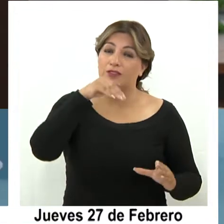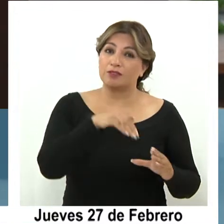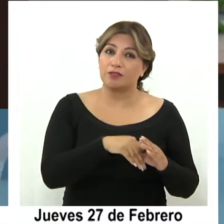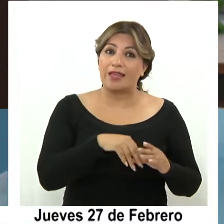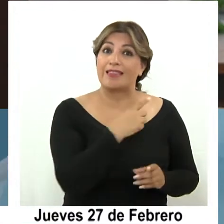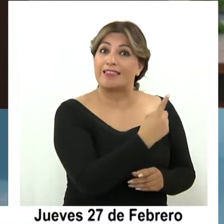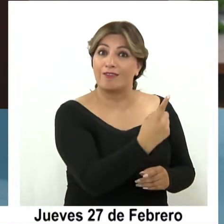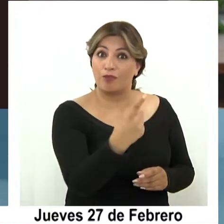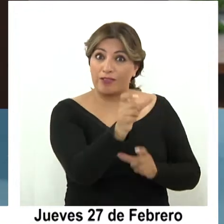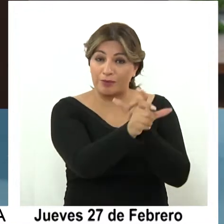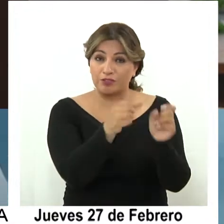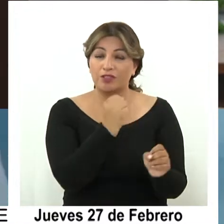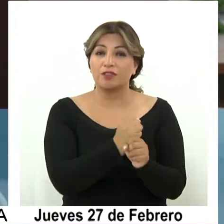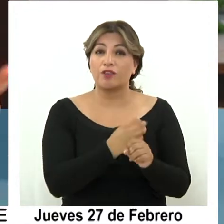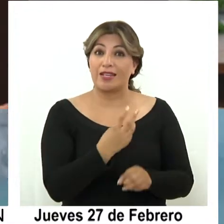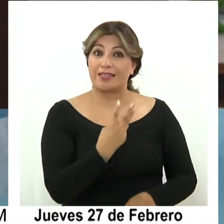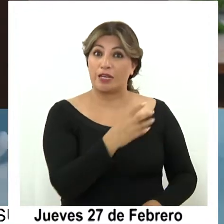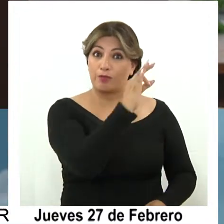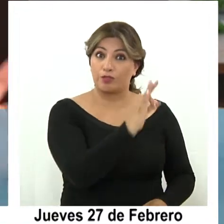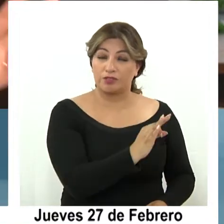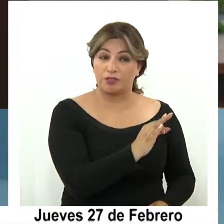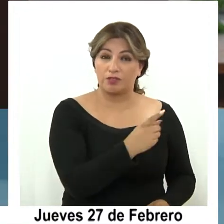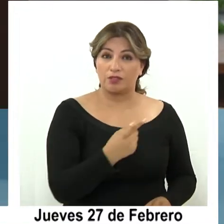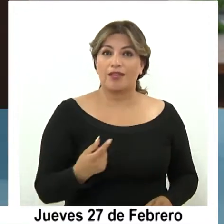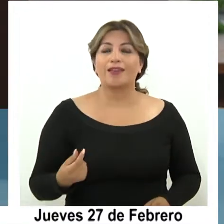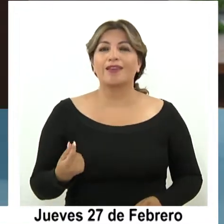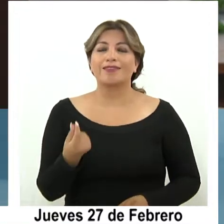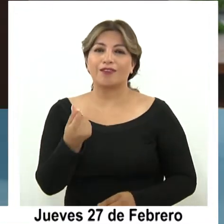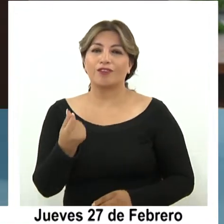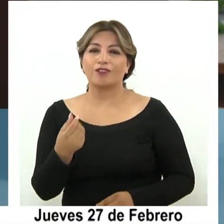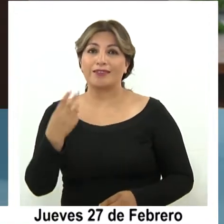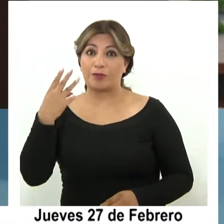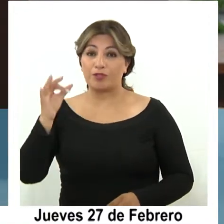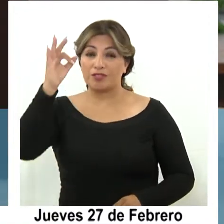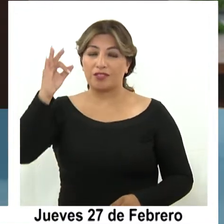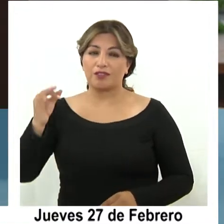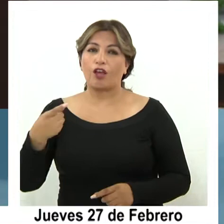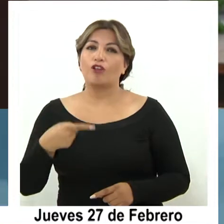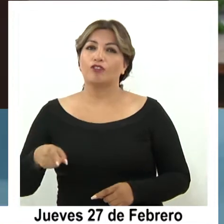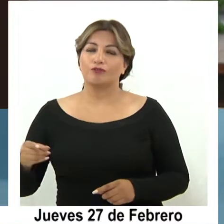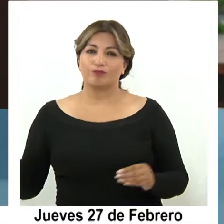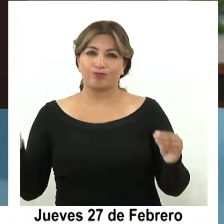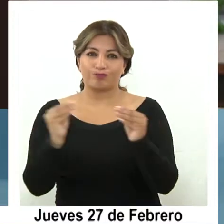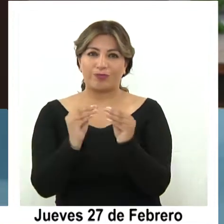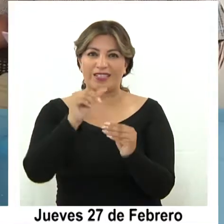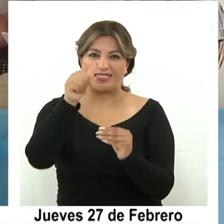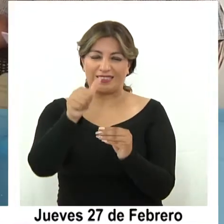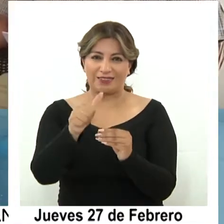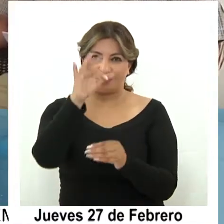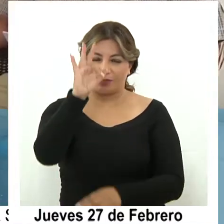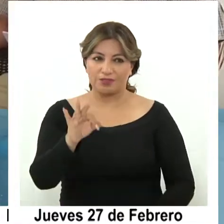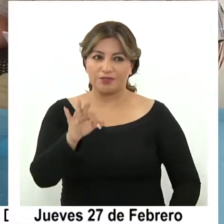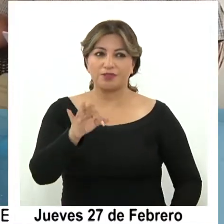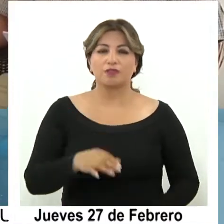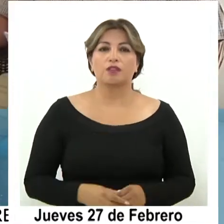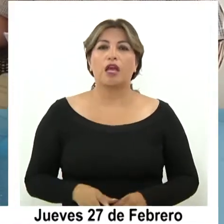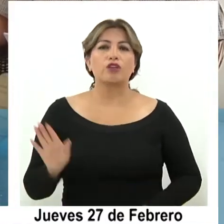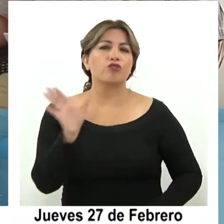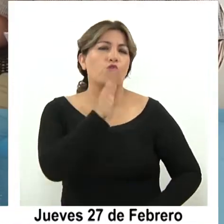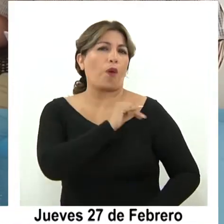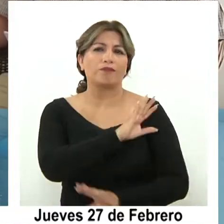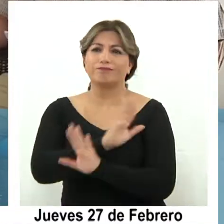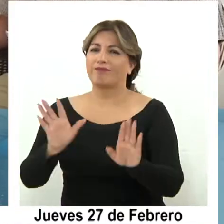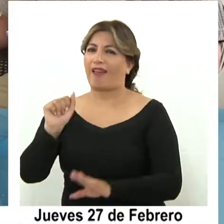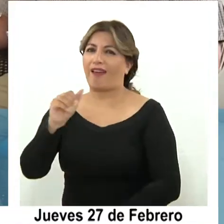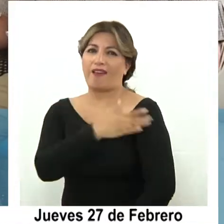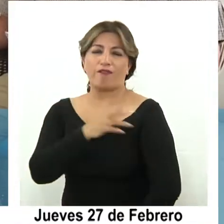ahorro individual de los trabajadores, este 3%, y este ahorro solidario colectivo, que es el otro 3%. Aquí no van a entrar las